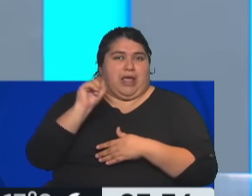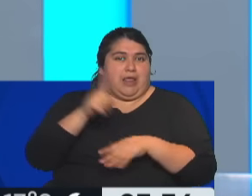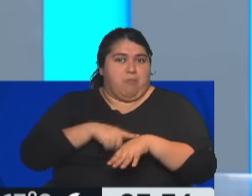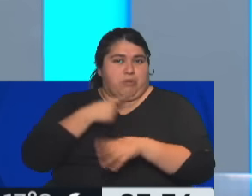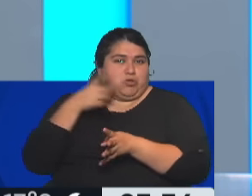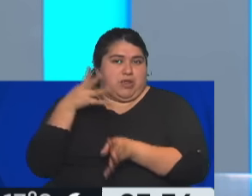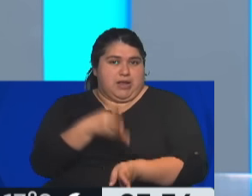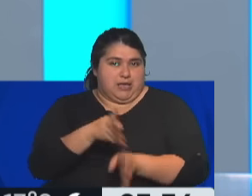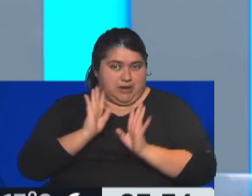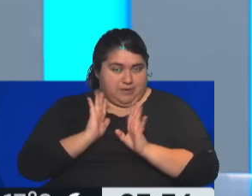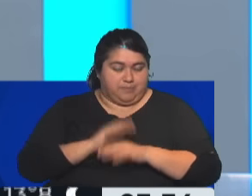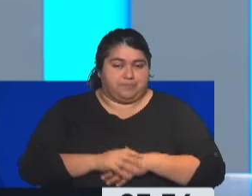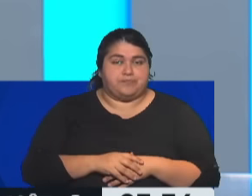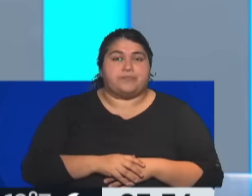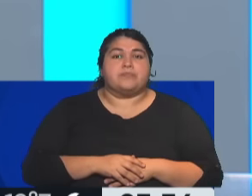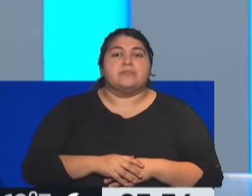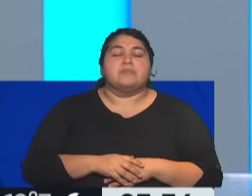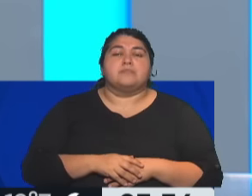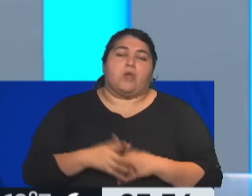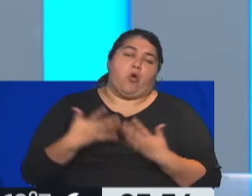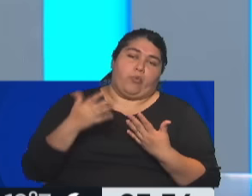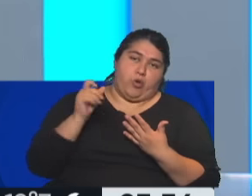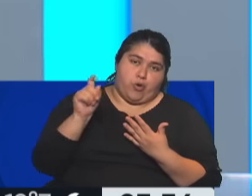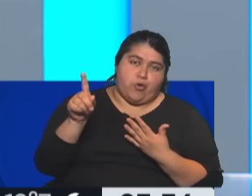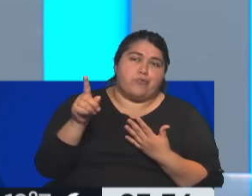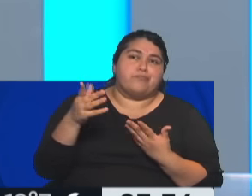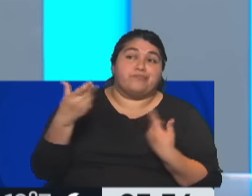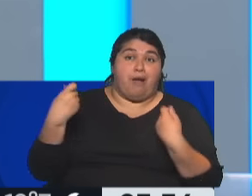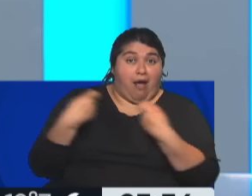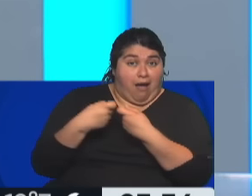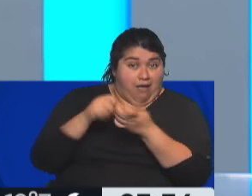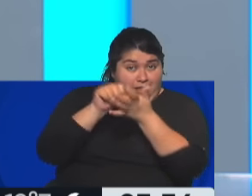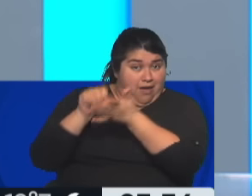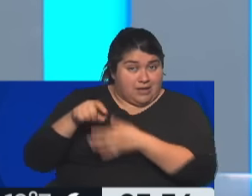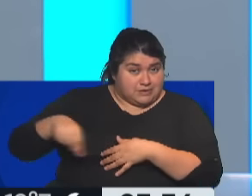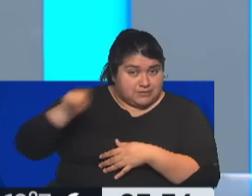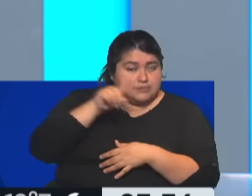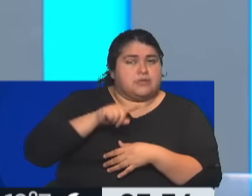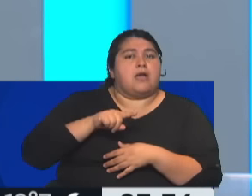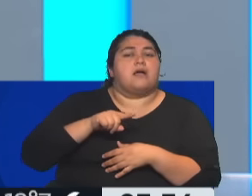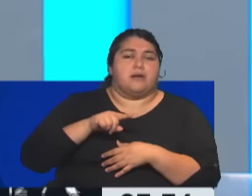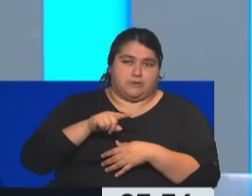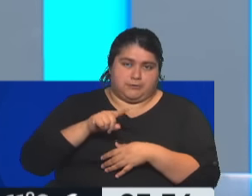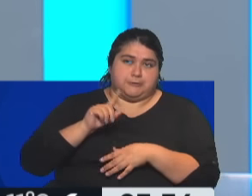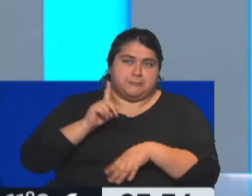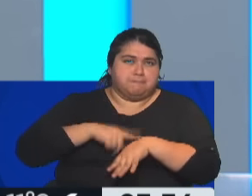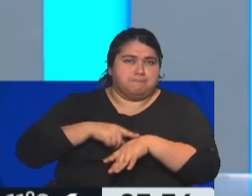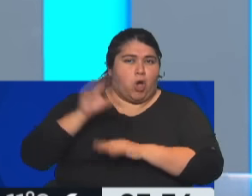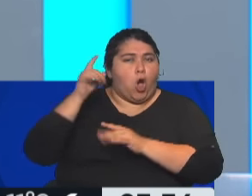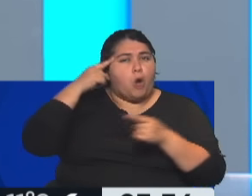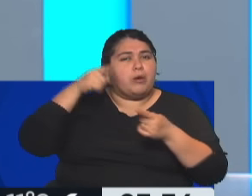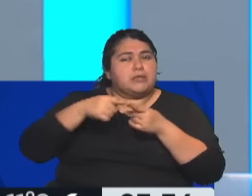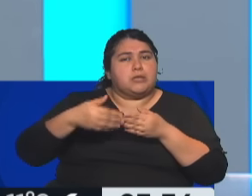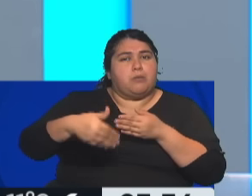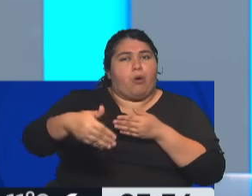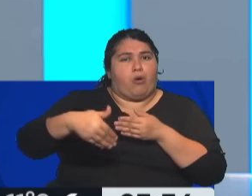batalla. Obviamente que estas alianzas tienen una mirada de mediano plazo, pero